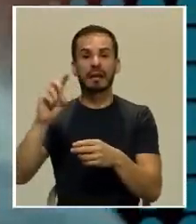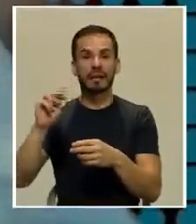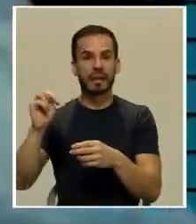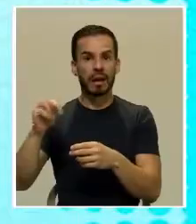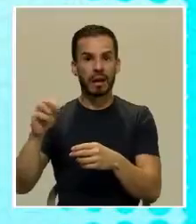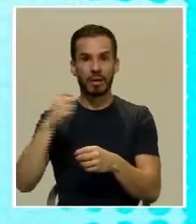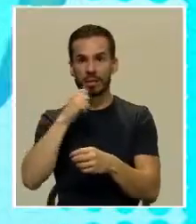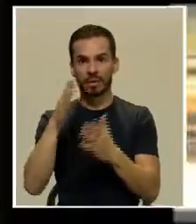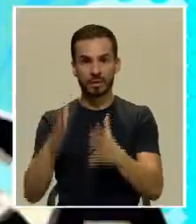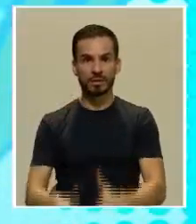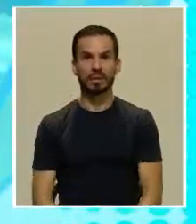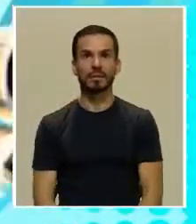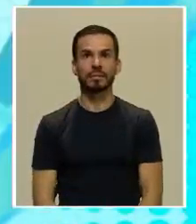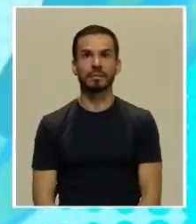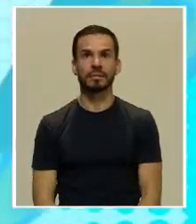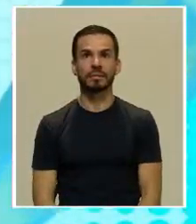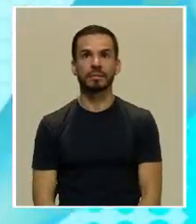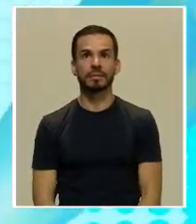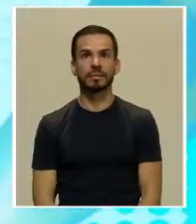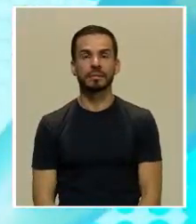Naranjo.